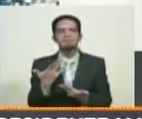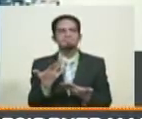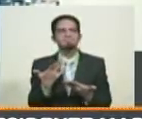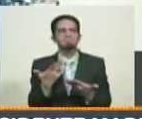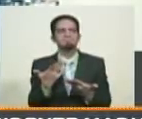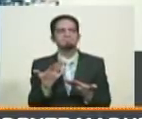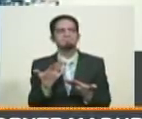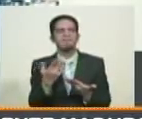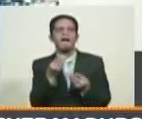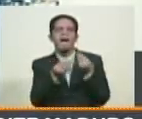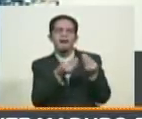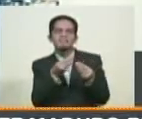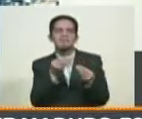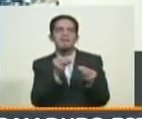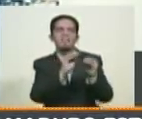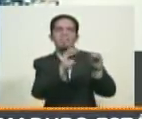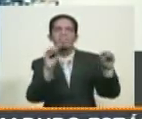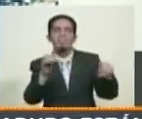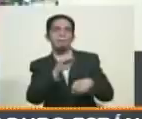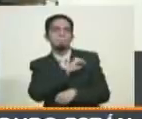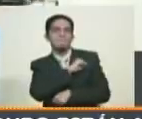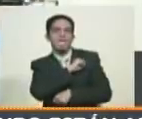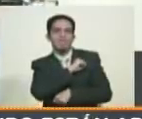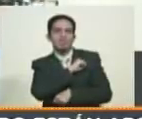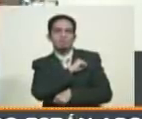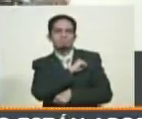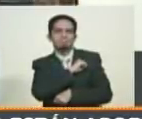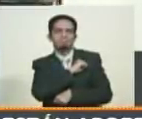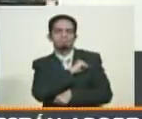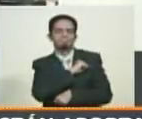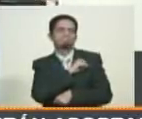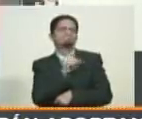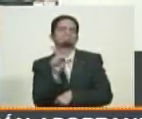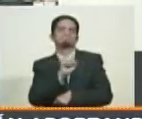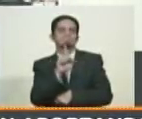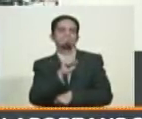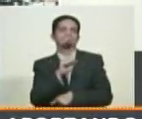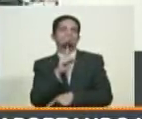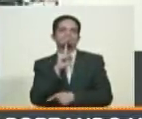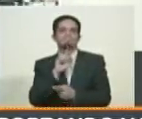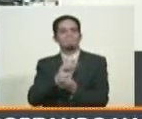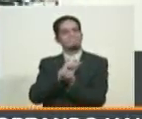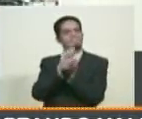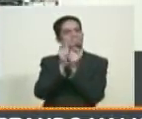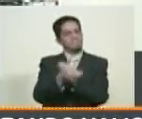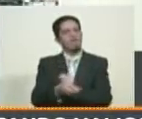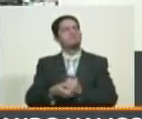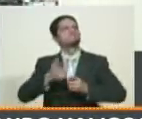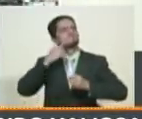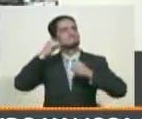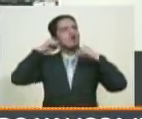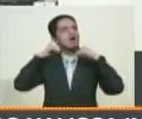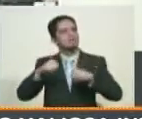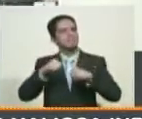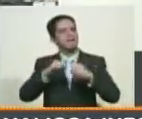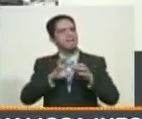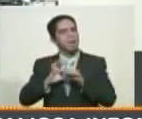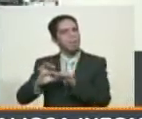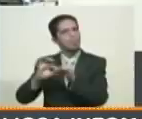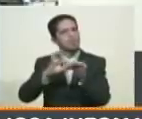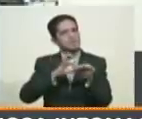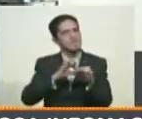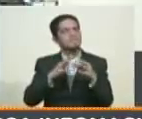amedrentar a las autoridades del Estado venezolano, lo que han logrado es fortalecer la unidad institucional de los